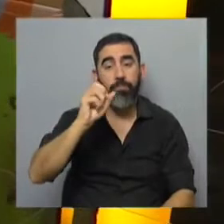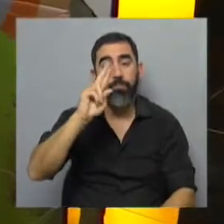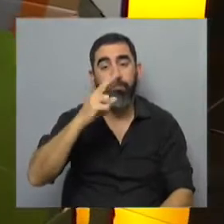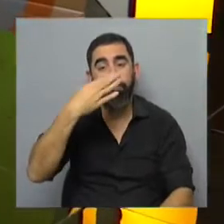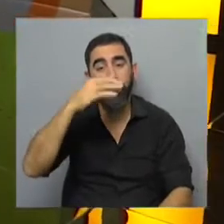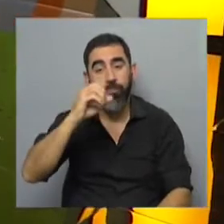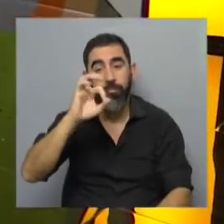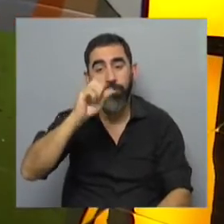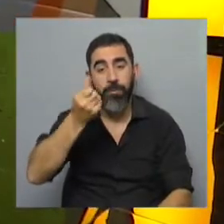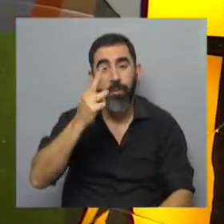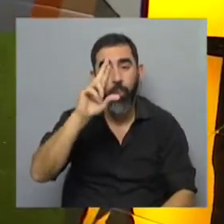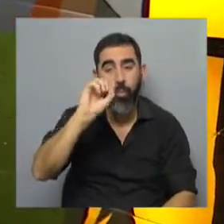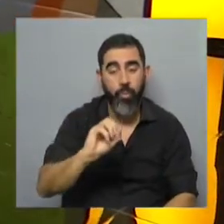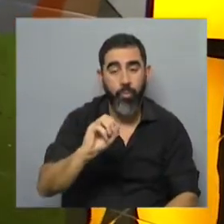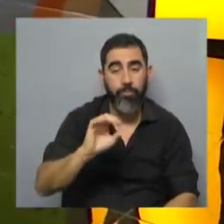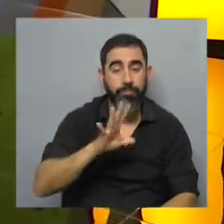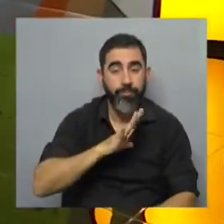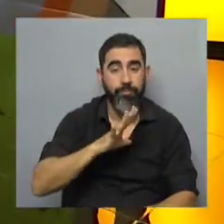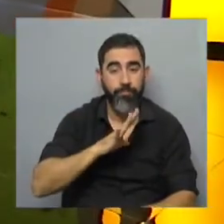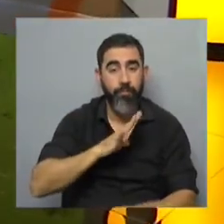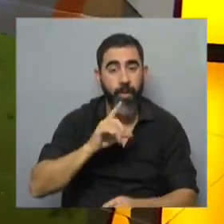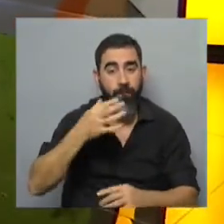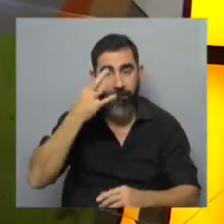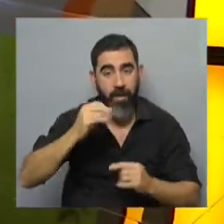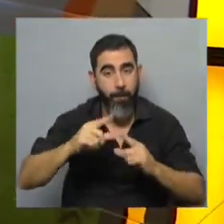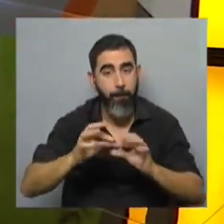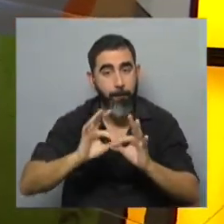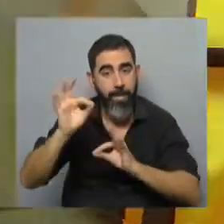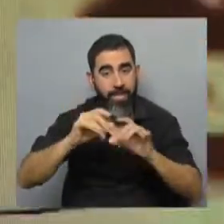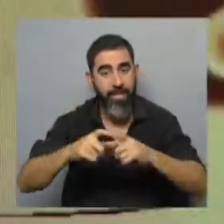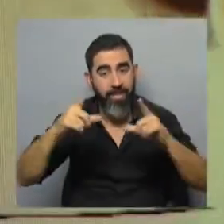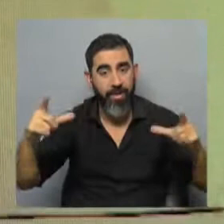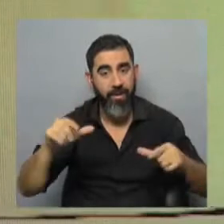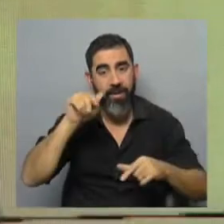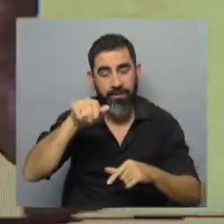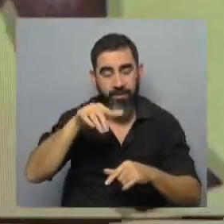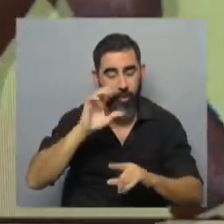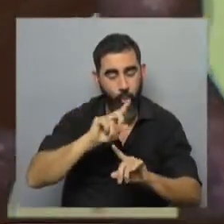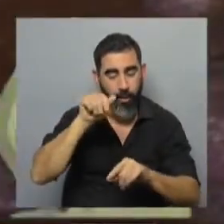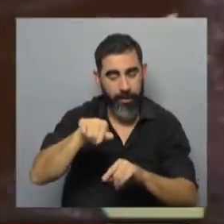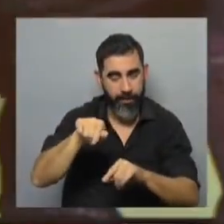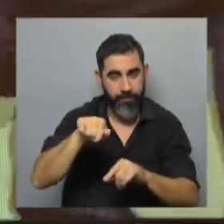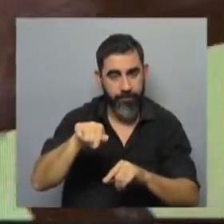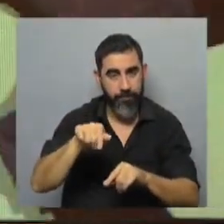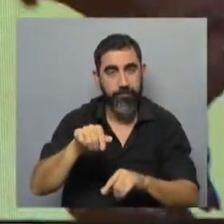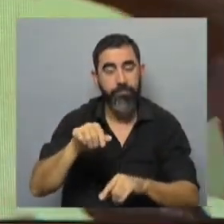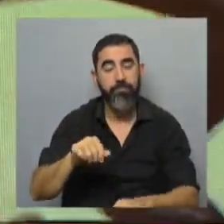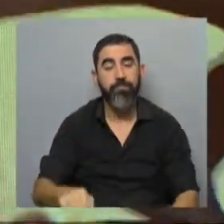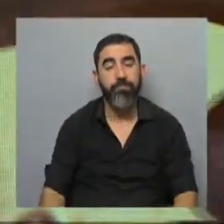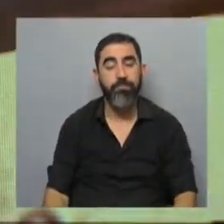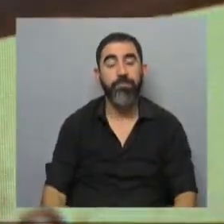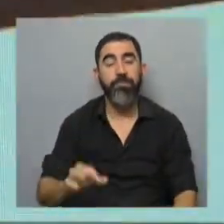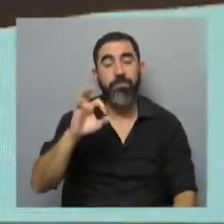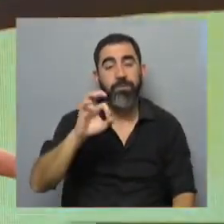va a transformar en un torvosauro de tamaño real. El torvosaurus es este, perdón, en realidad. Este era, claro, el ceratosauro.